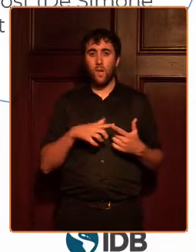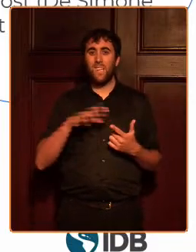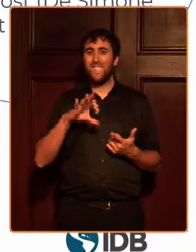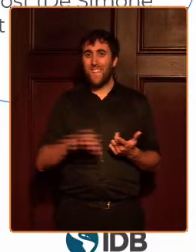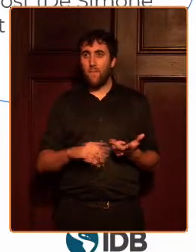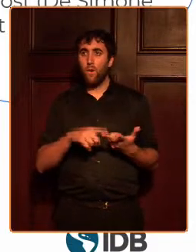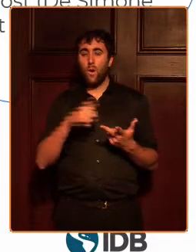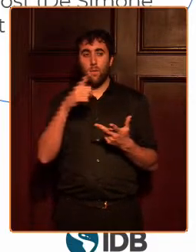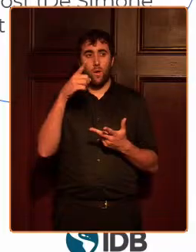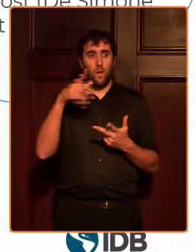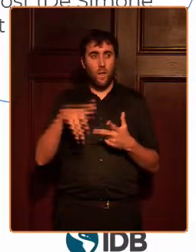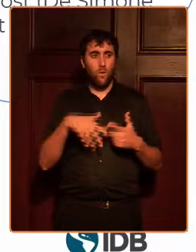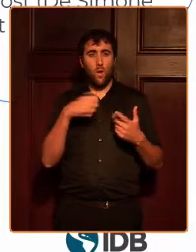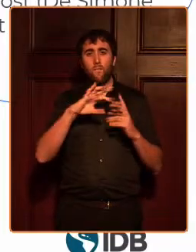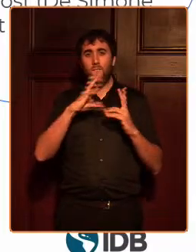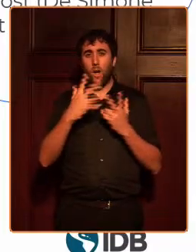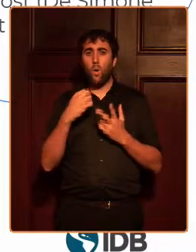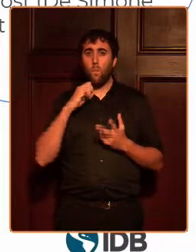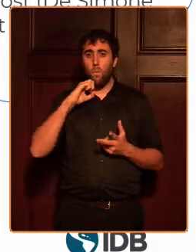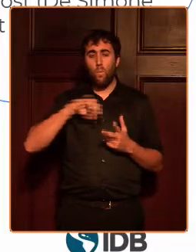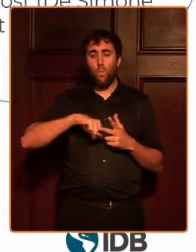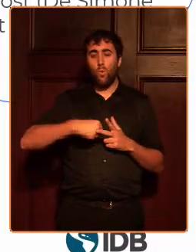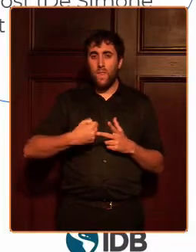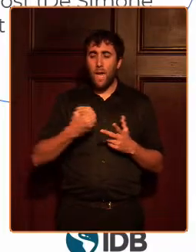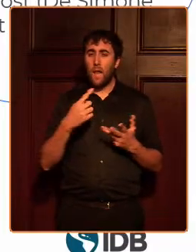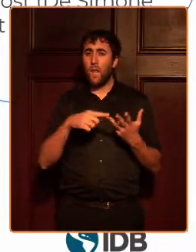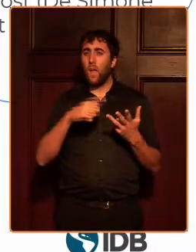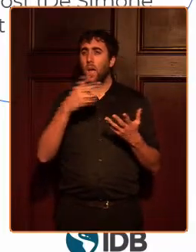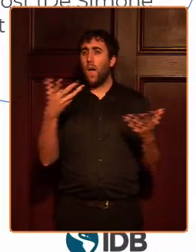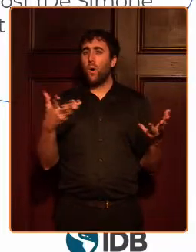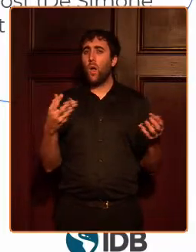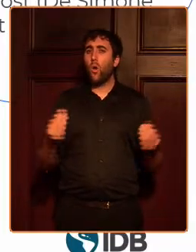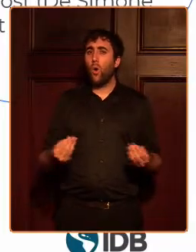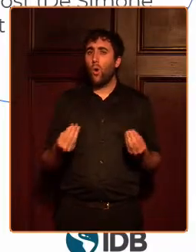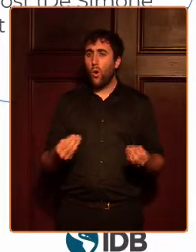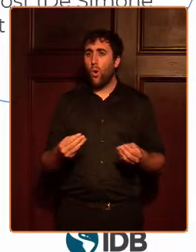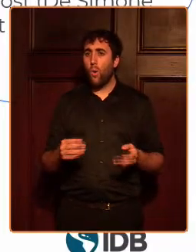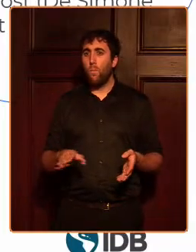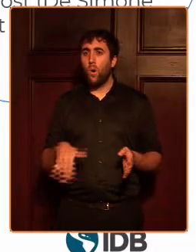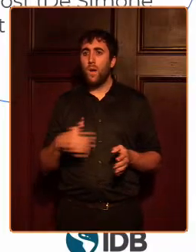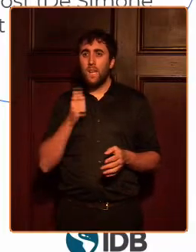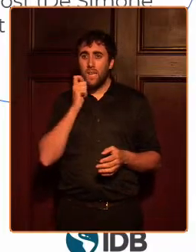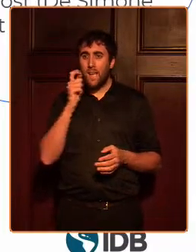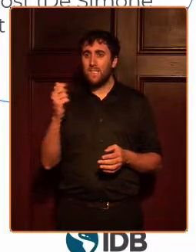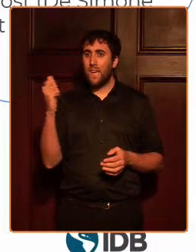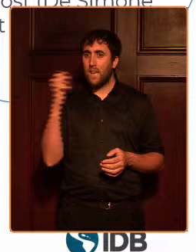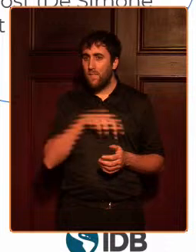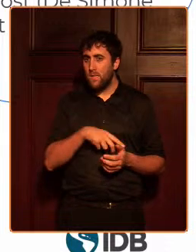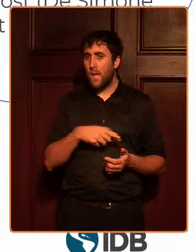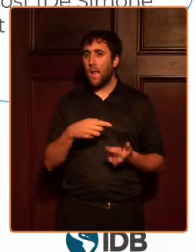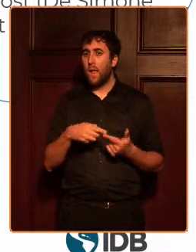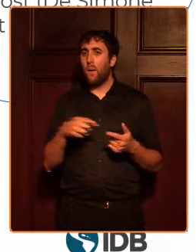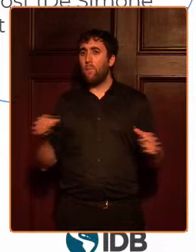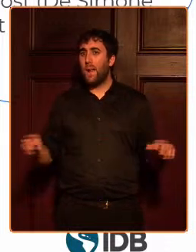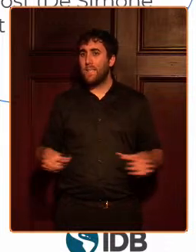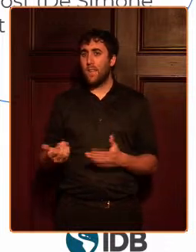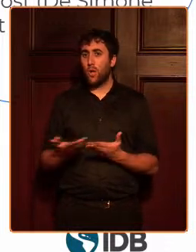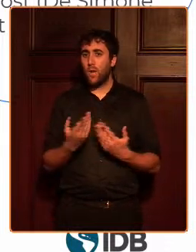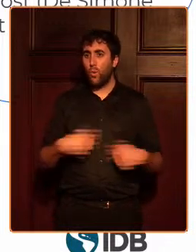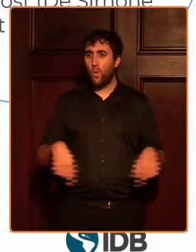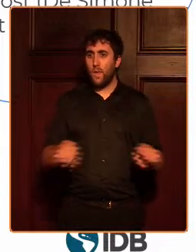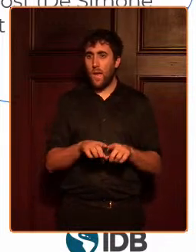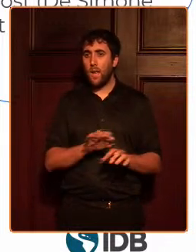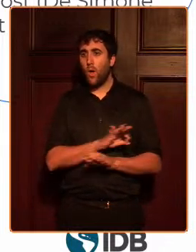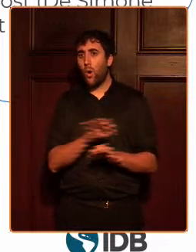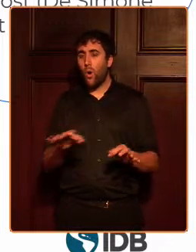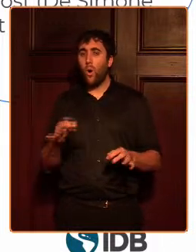Universidad de Toronto, el Banco Mundial, en el uso, por ejemplo, de tutores de inteligencia artificial, tanto para estudiantes como